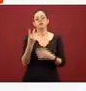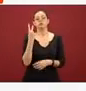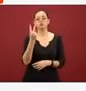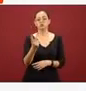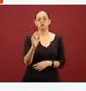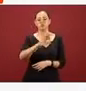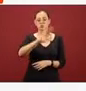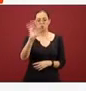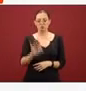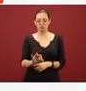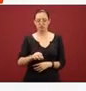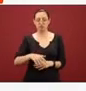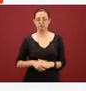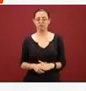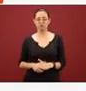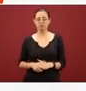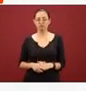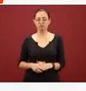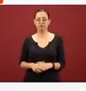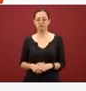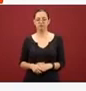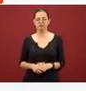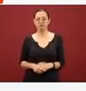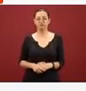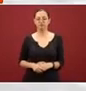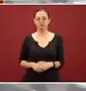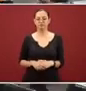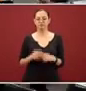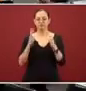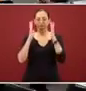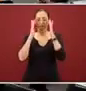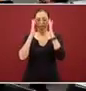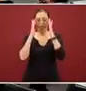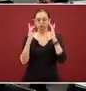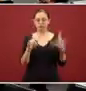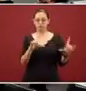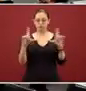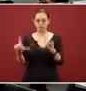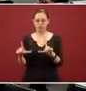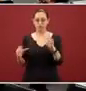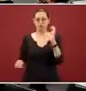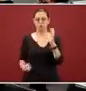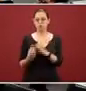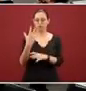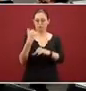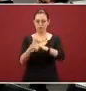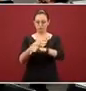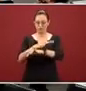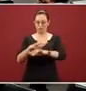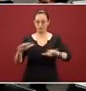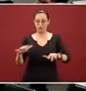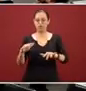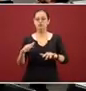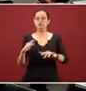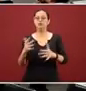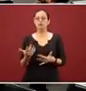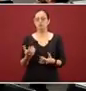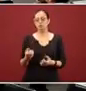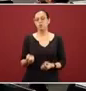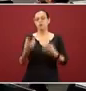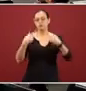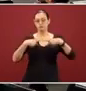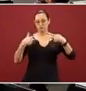En la siguiente diapositiva, es una diapositiva también nueva, informativa, tiene que ver precisamente con el tema de las